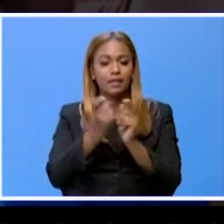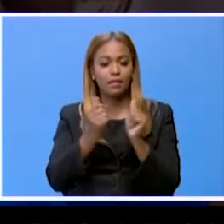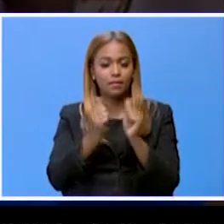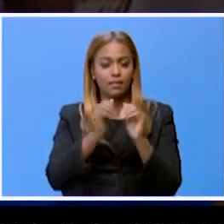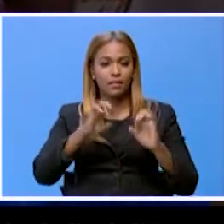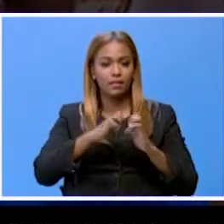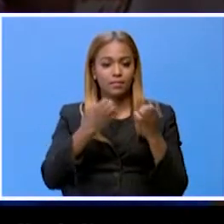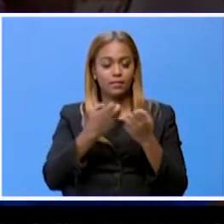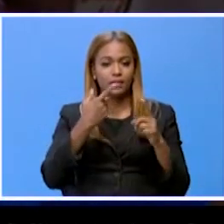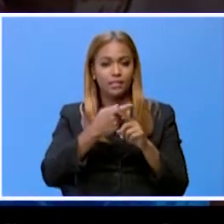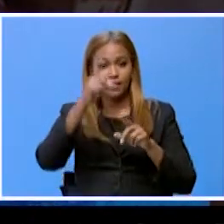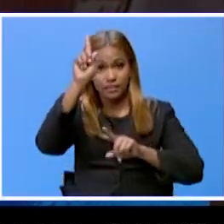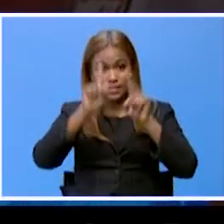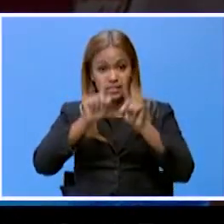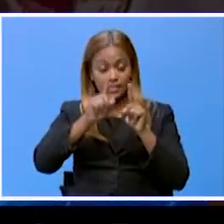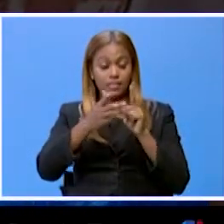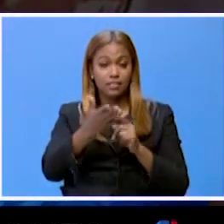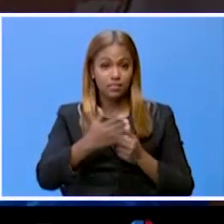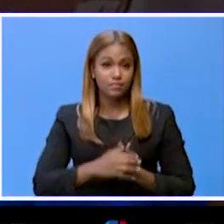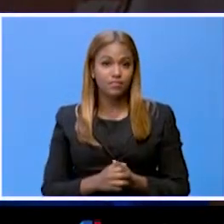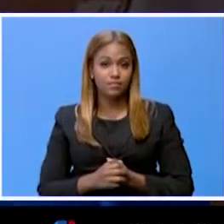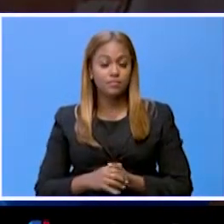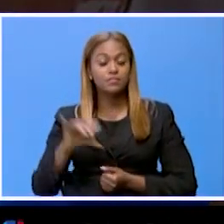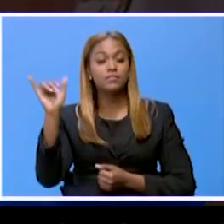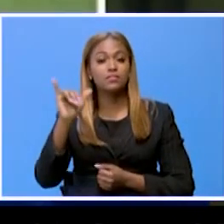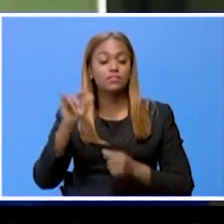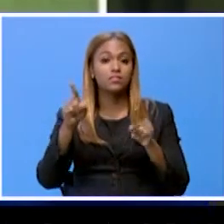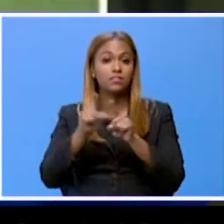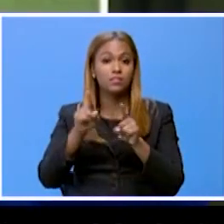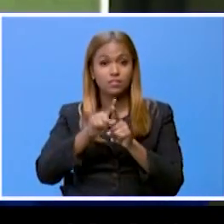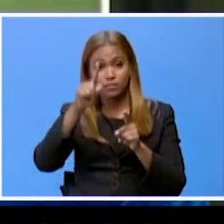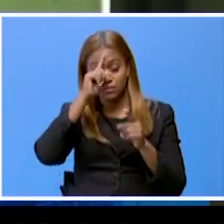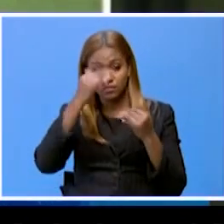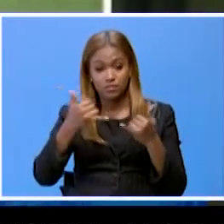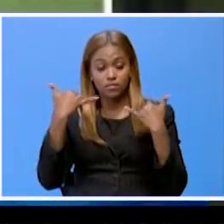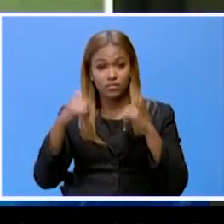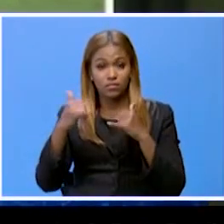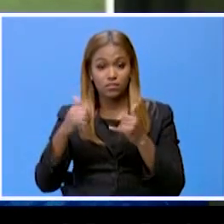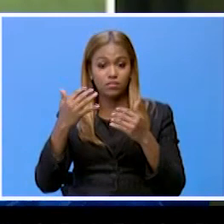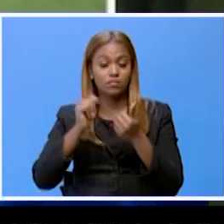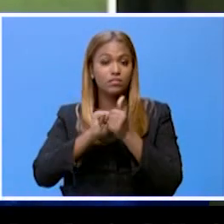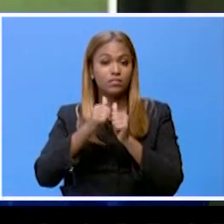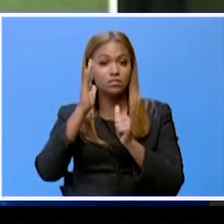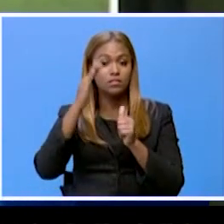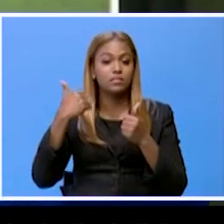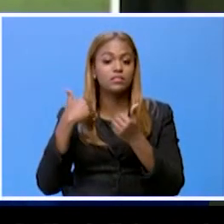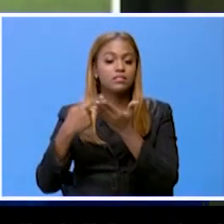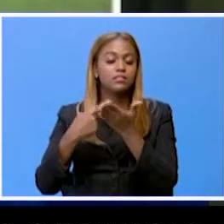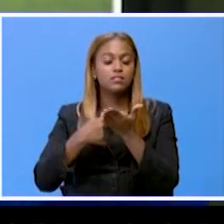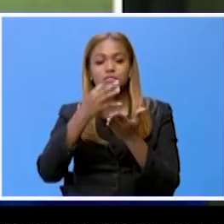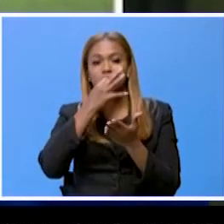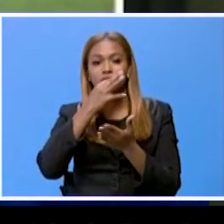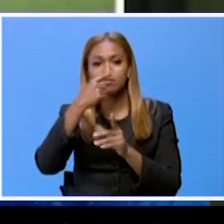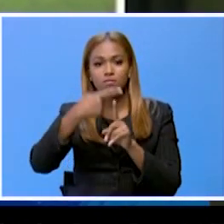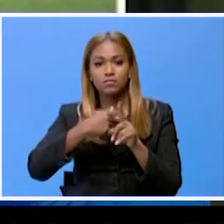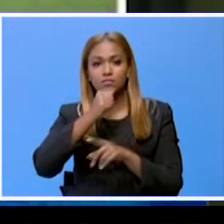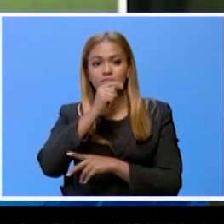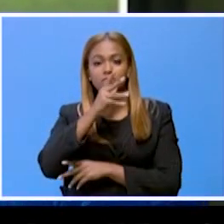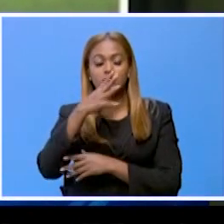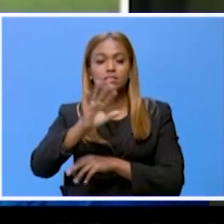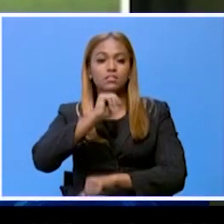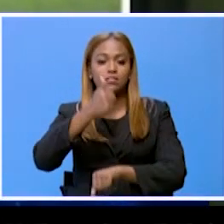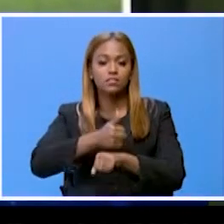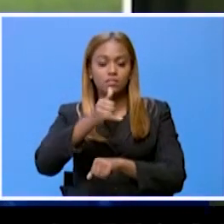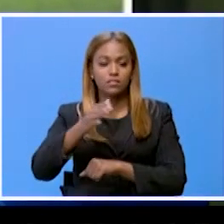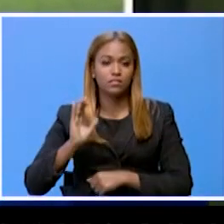conjunto de las Estrellas Orientales. Mientras que para ese clasificatorio olímpico que se estará realizando el próximo mes de mayo, ya se definió